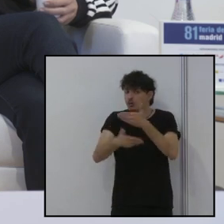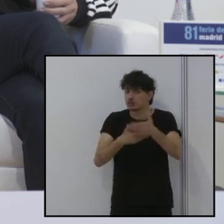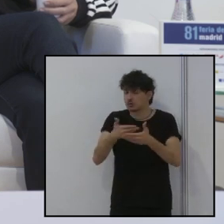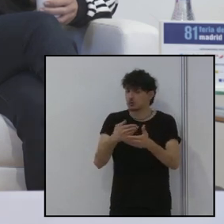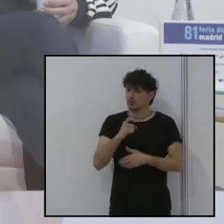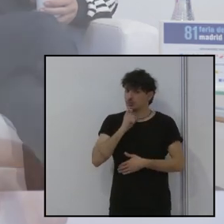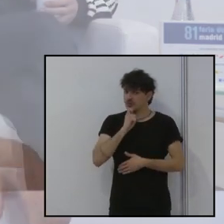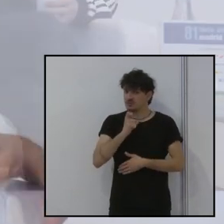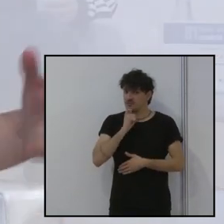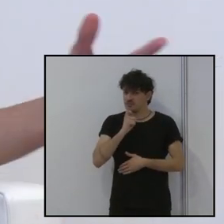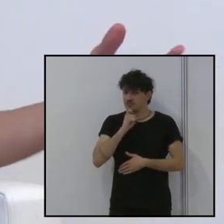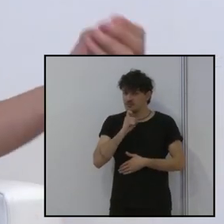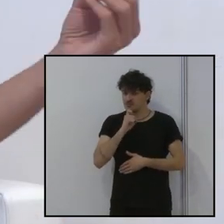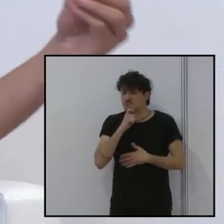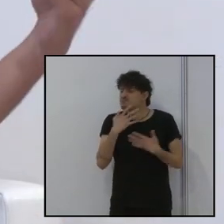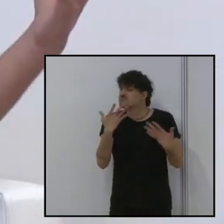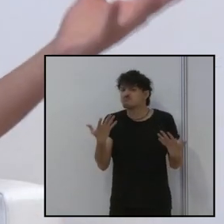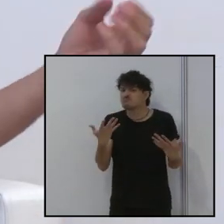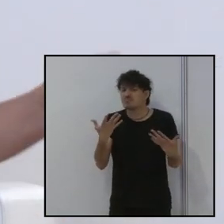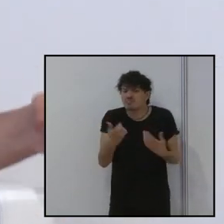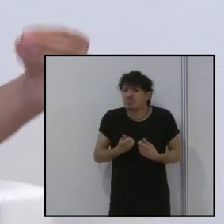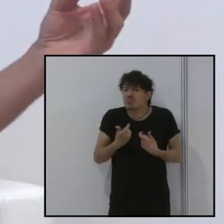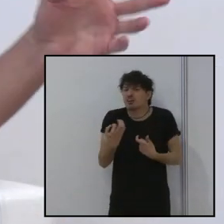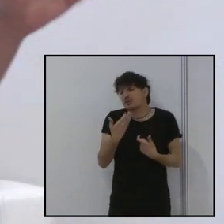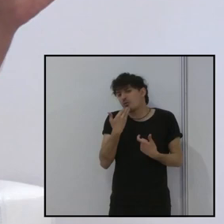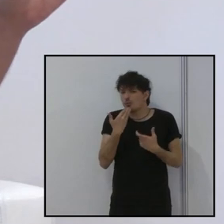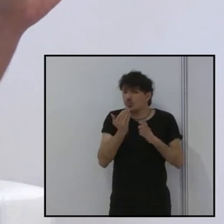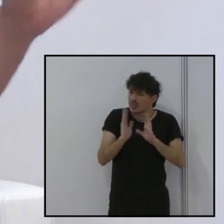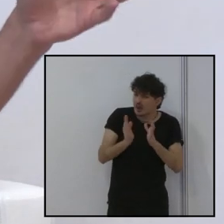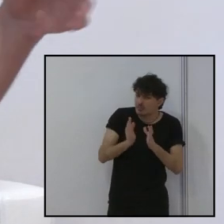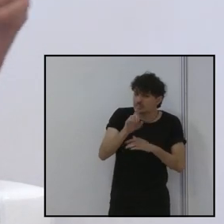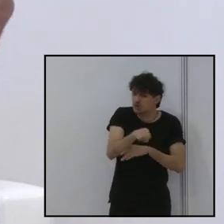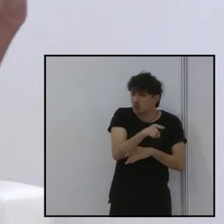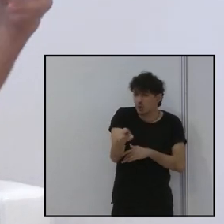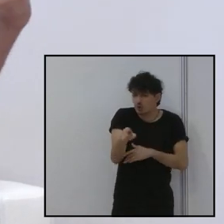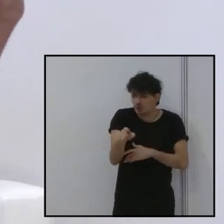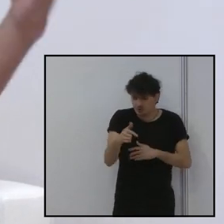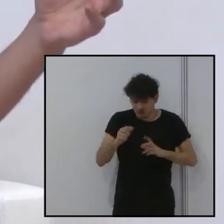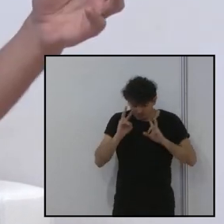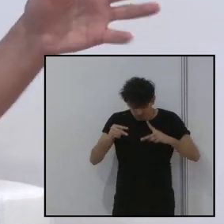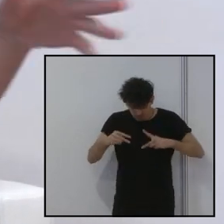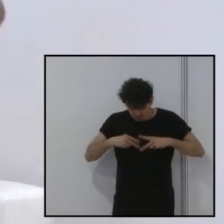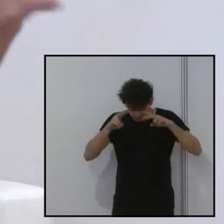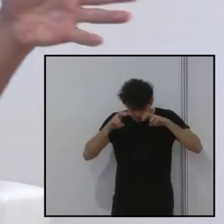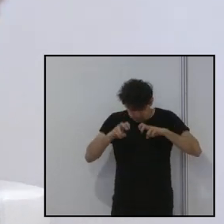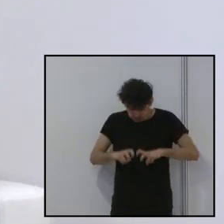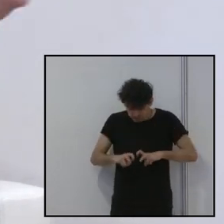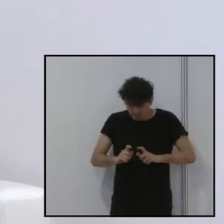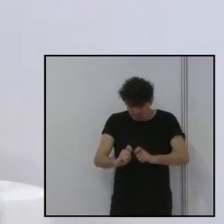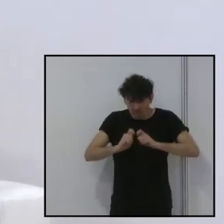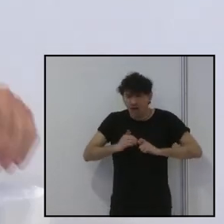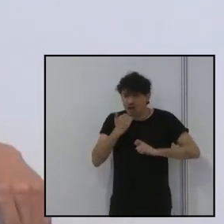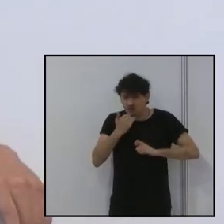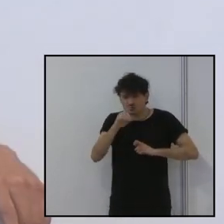difícil, ¿qué os ha aportado? Es decir, ¿ha sido terapéutico? ¿Qué os ha aportado? ¿Y sabíais que os iba a aportar eso y por eso lo habéis hecho? ¿Os habéis encontrado un poco con eso a lo